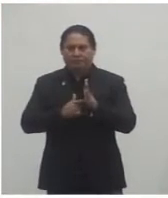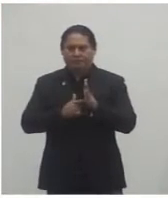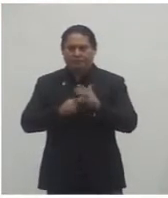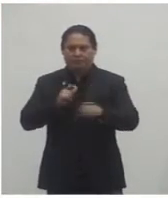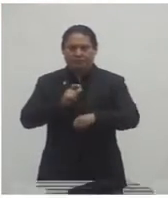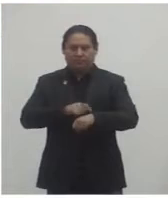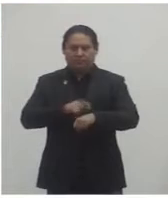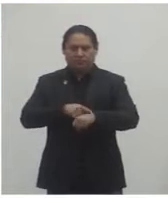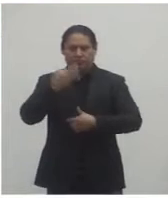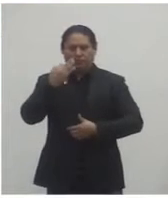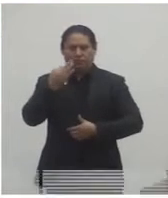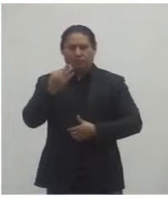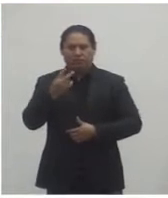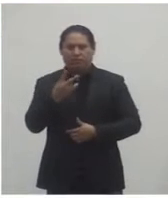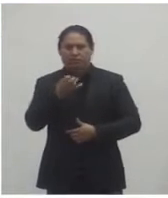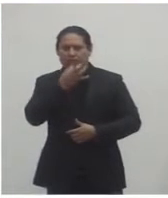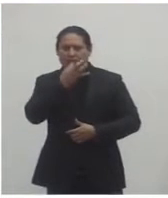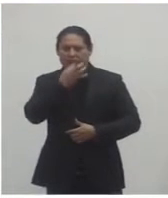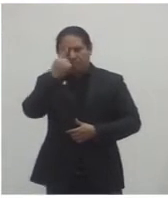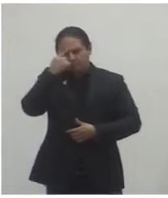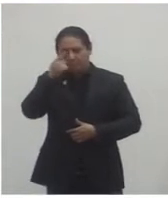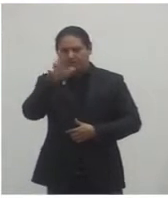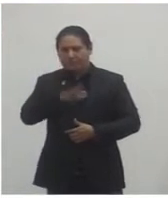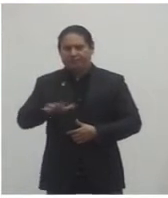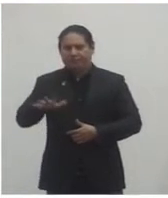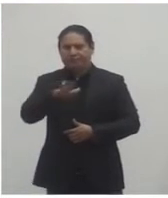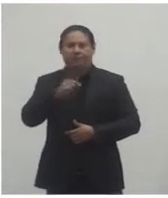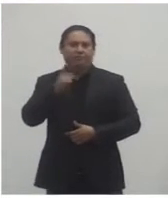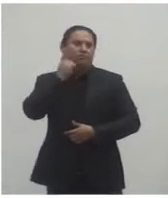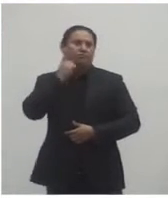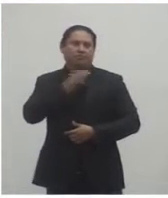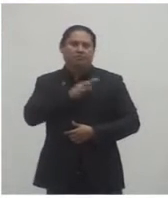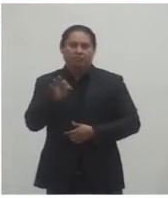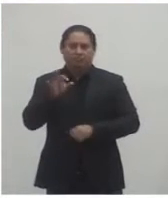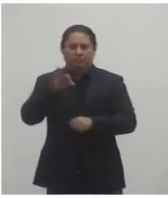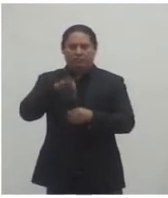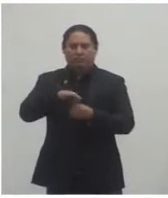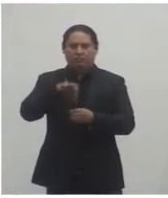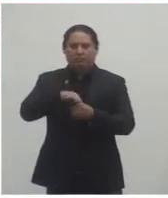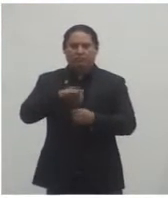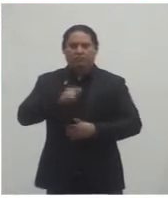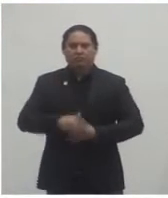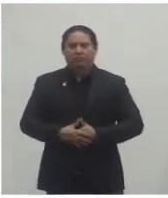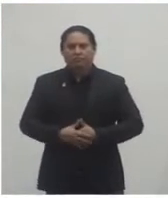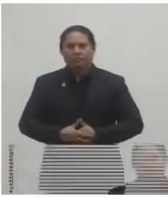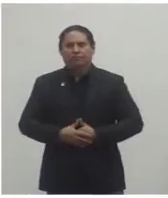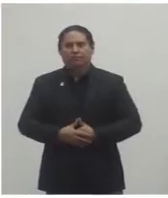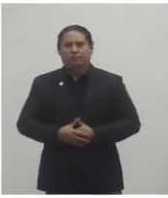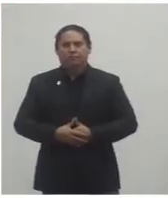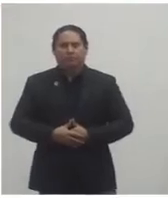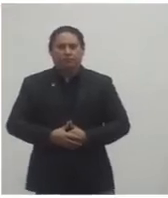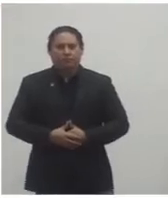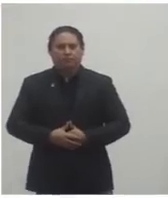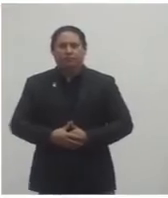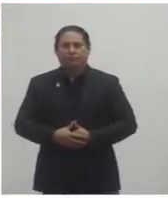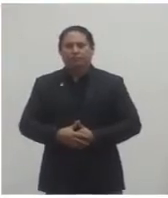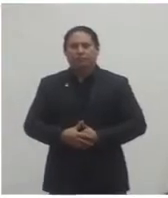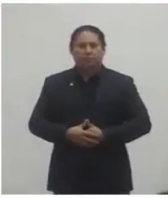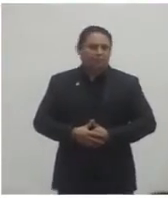electrónico hasta por un tiempo máximo de 2 minutos para que las diputadas y los diputados emitan su voto.